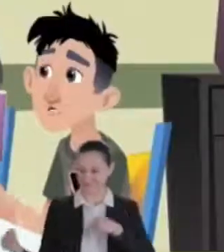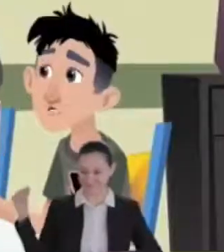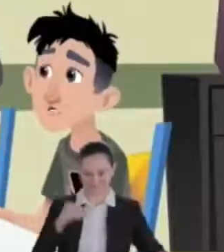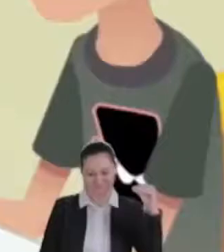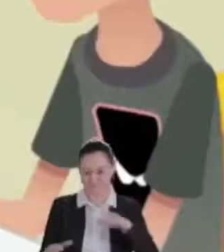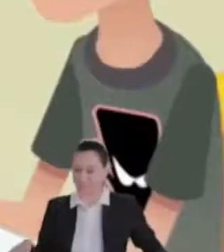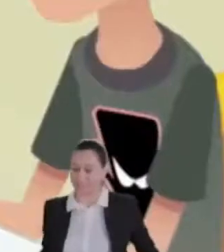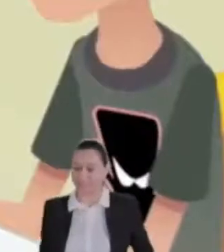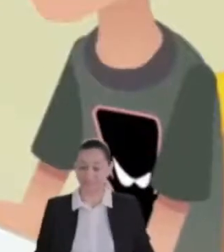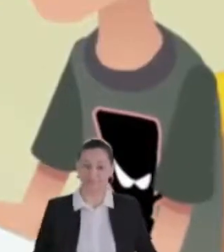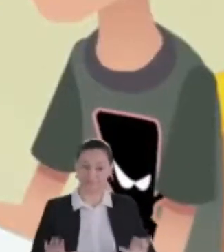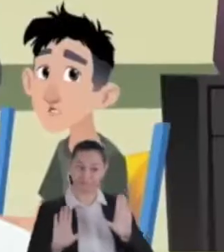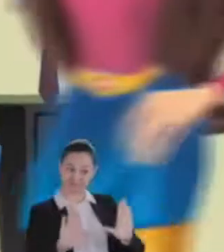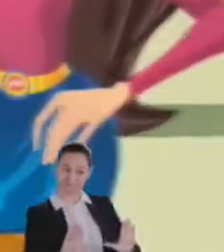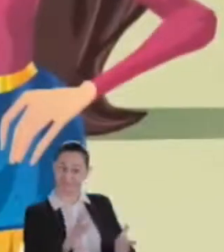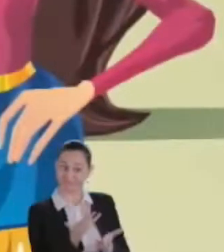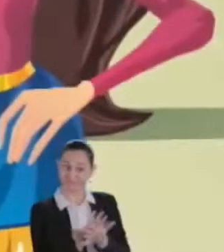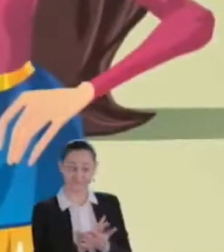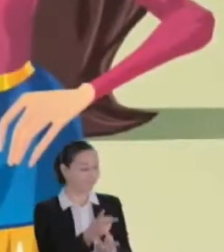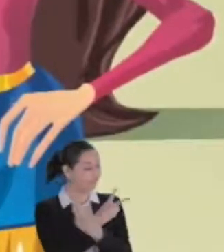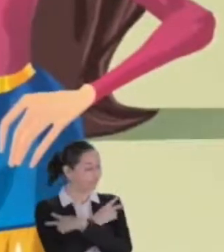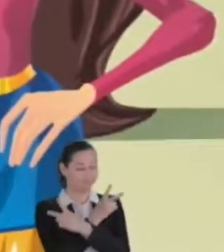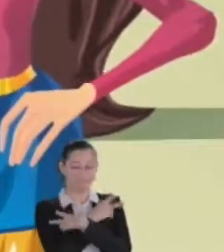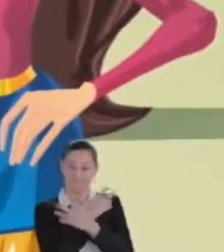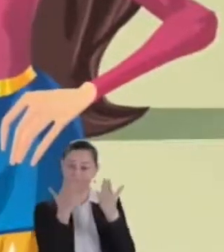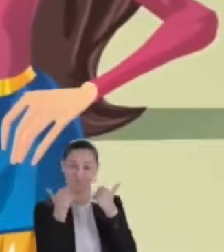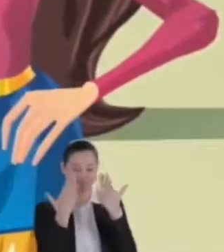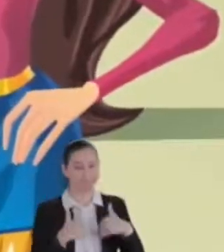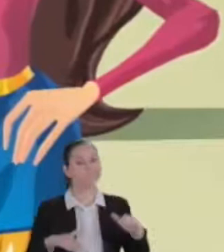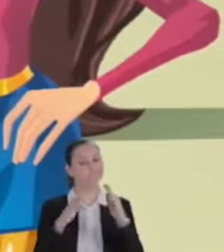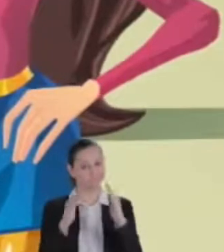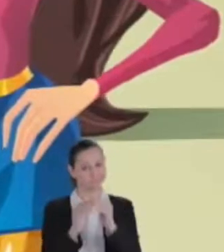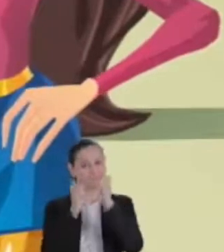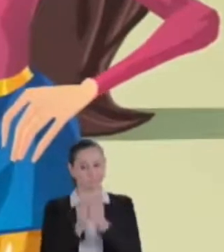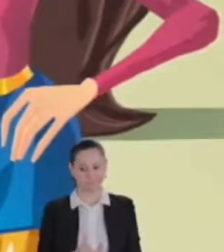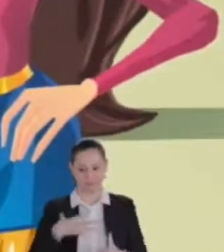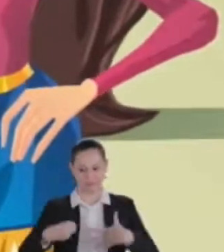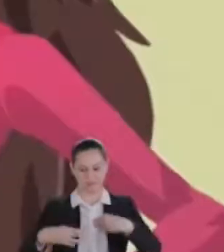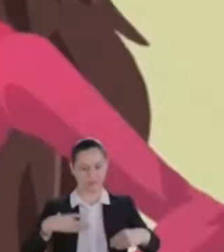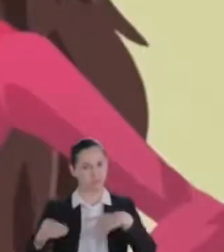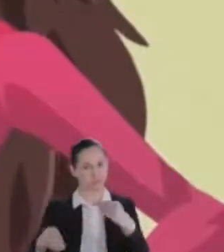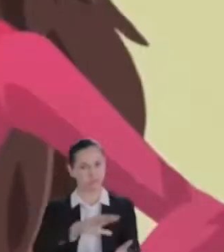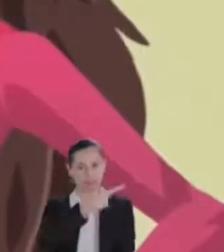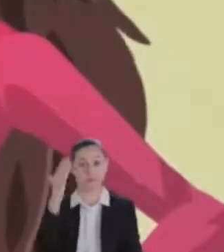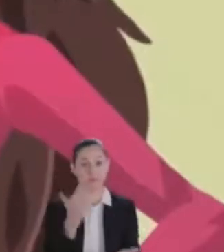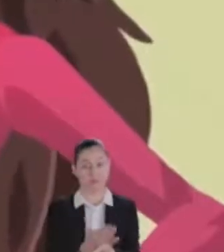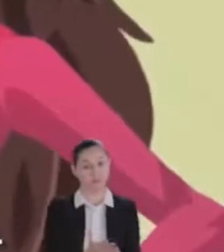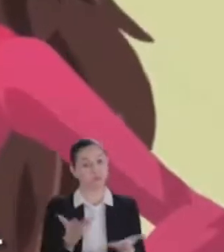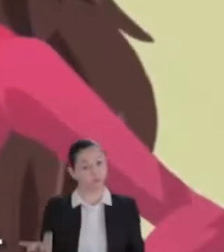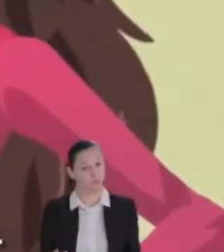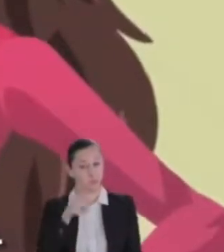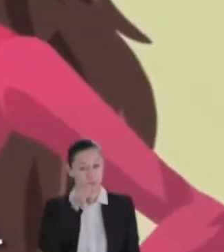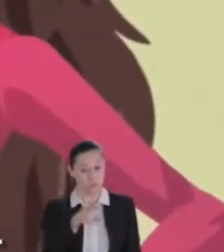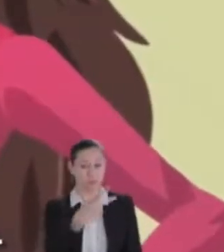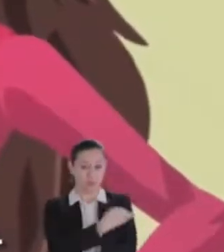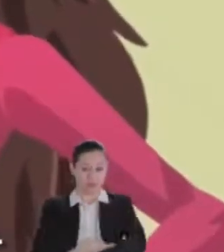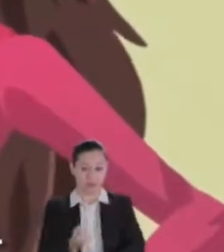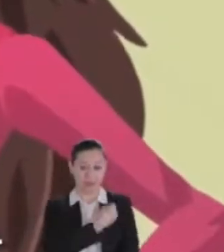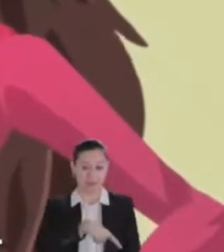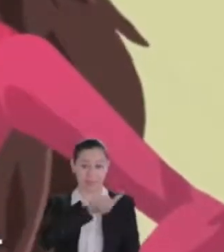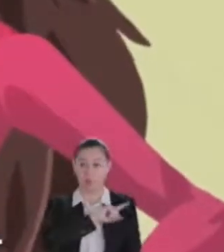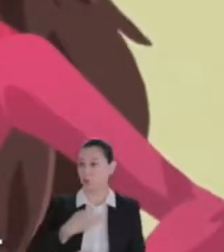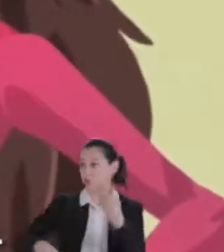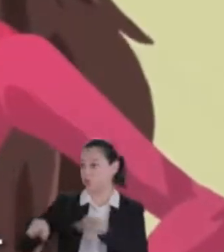Todos a empacar. Espera, no estamos de vacaciones. Hay que quedarnos en casa para frenar al coronavirus. Así cuidas la salud